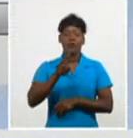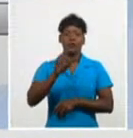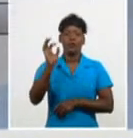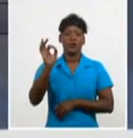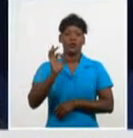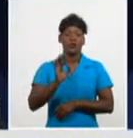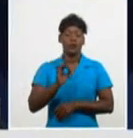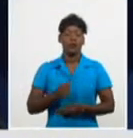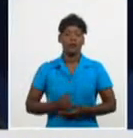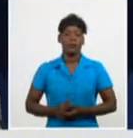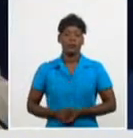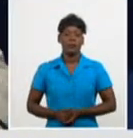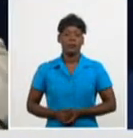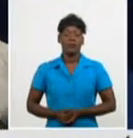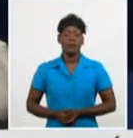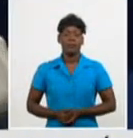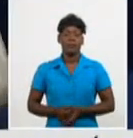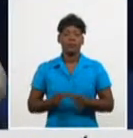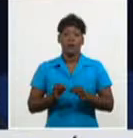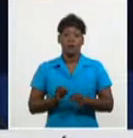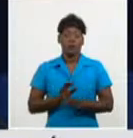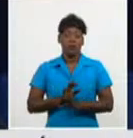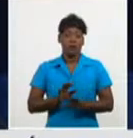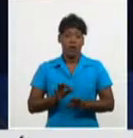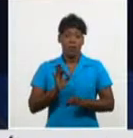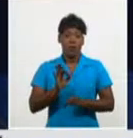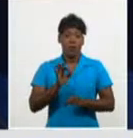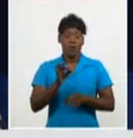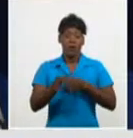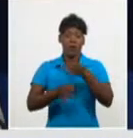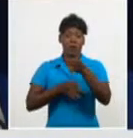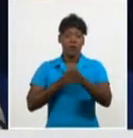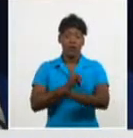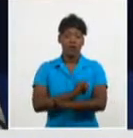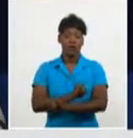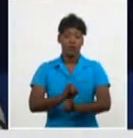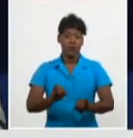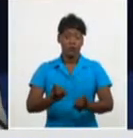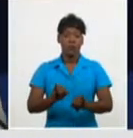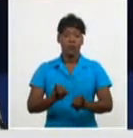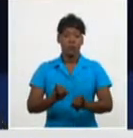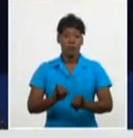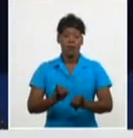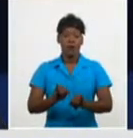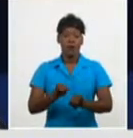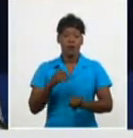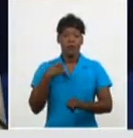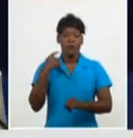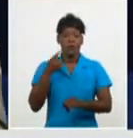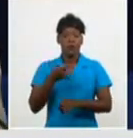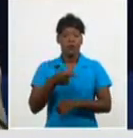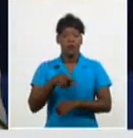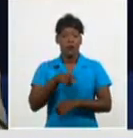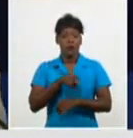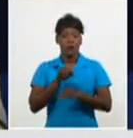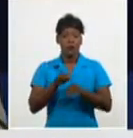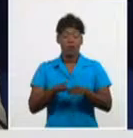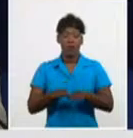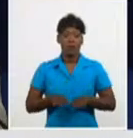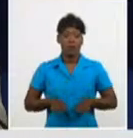5,41%. Bueno, hasta aquí nuestra información. Creo que la mesa redonda